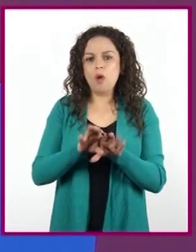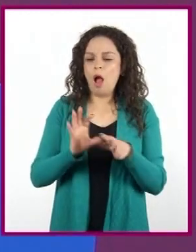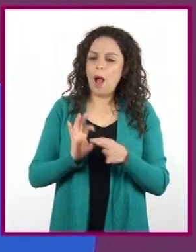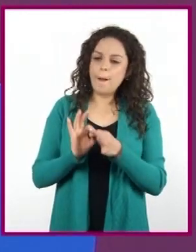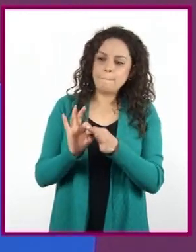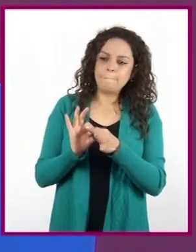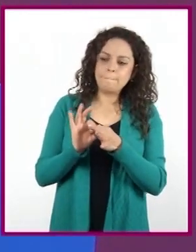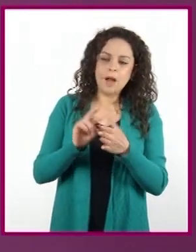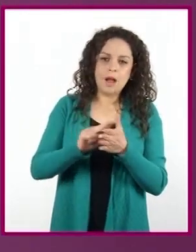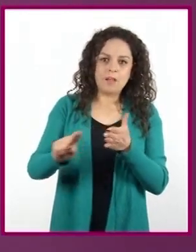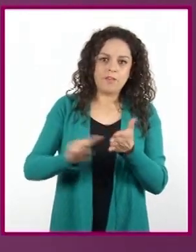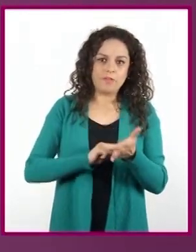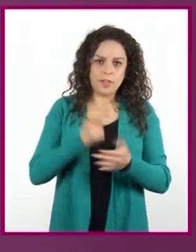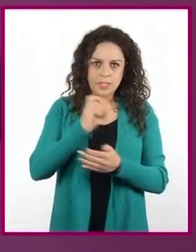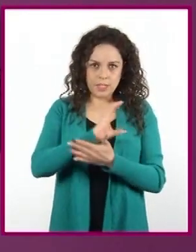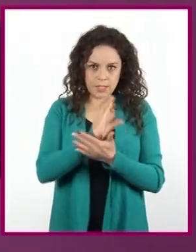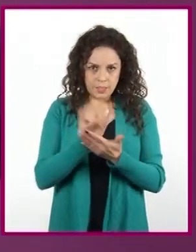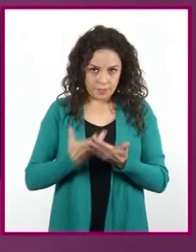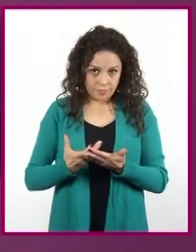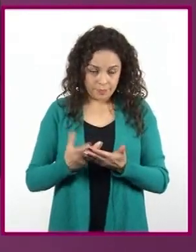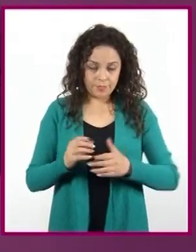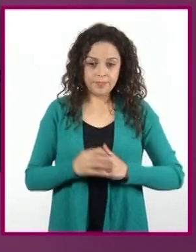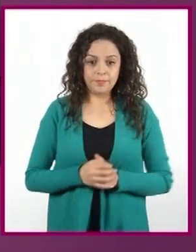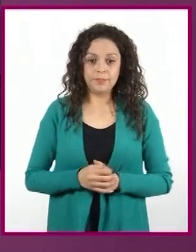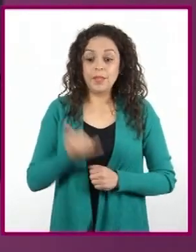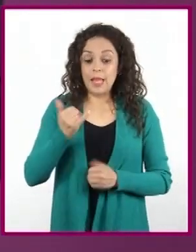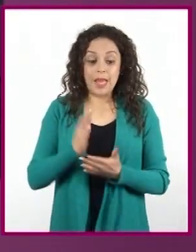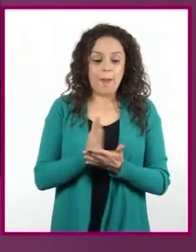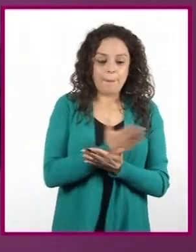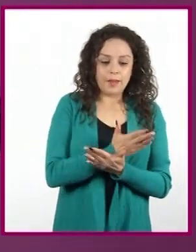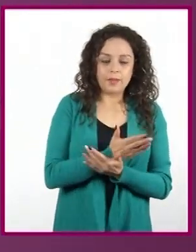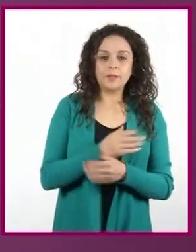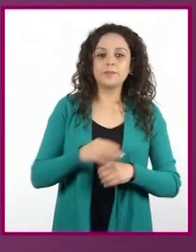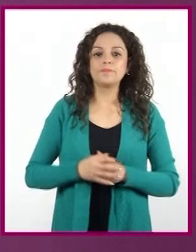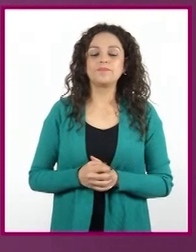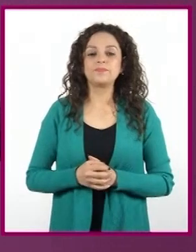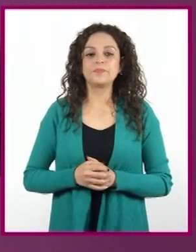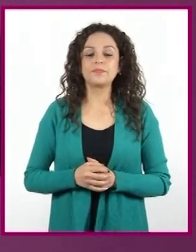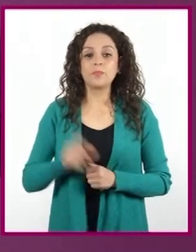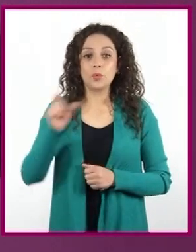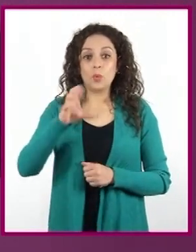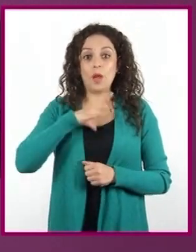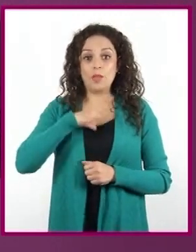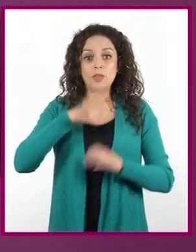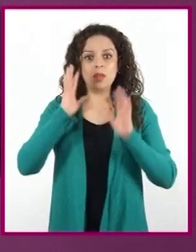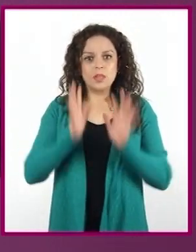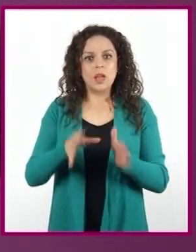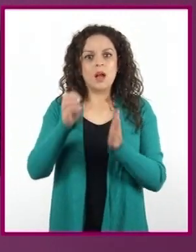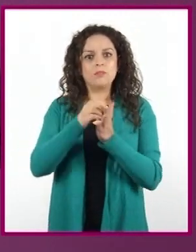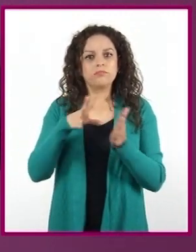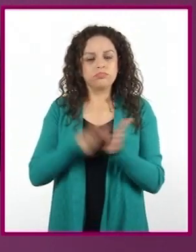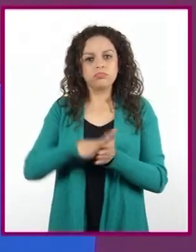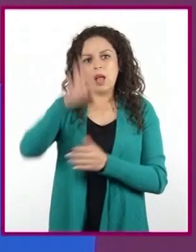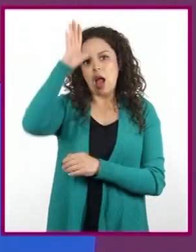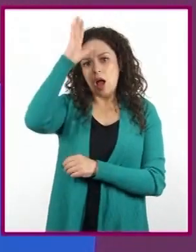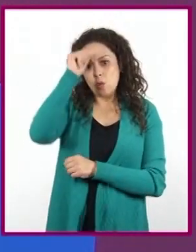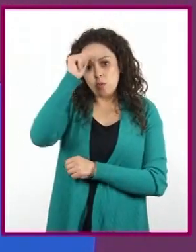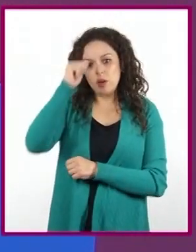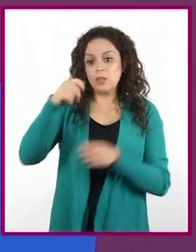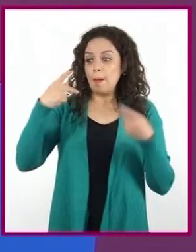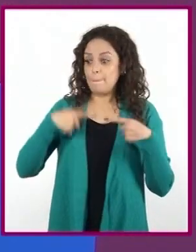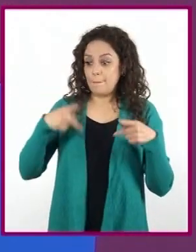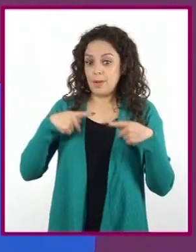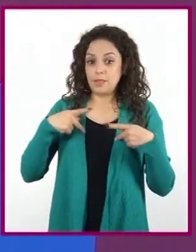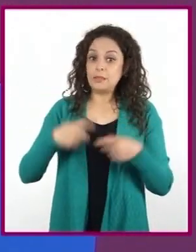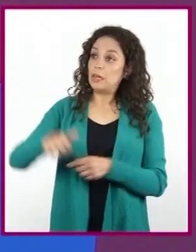comercial. Y deja comentarte un dato curioso. Aunque se tienen registros de acuerdos entre personas en la